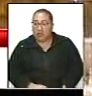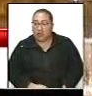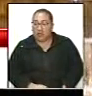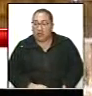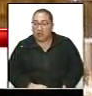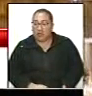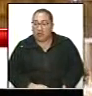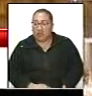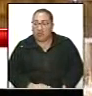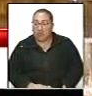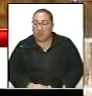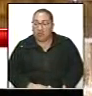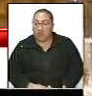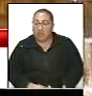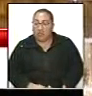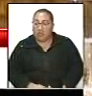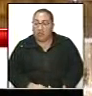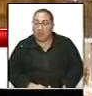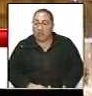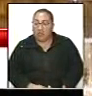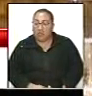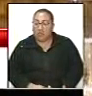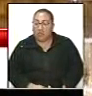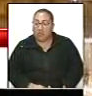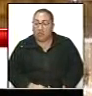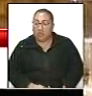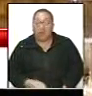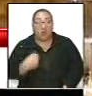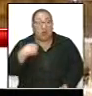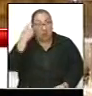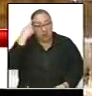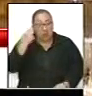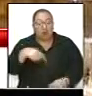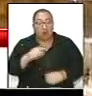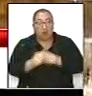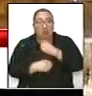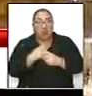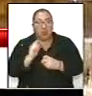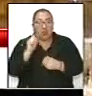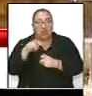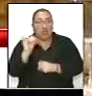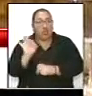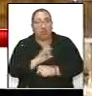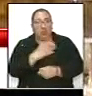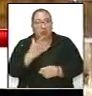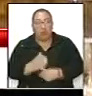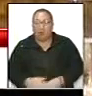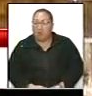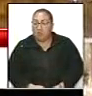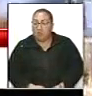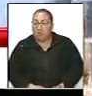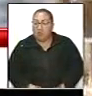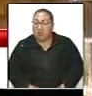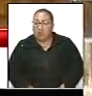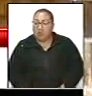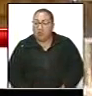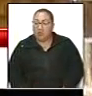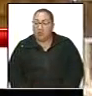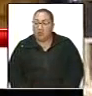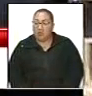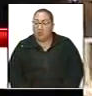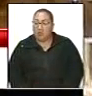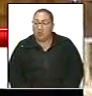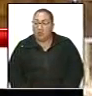investigación propiamente dichas, pero yo estoy seguro que en los próximos años vamos a llegar a eso sin ningún problema si es que el esfuerzo de mejora de la calidad se